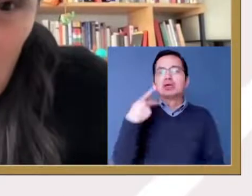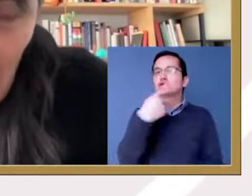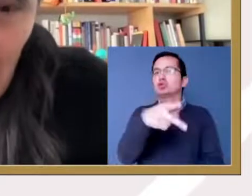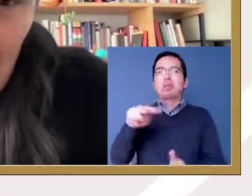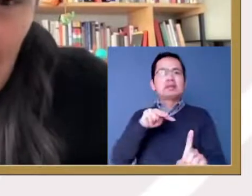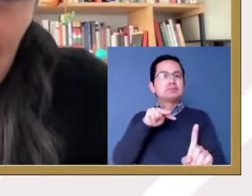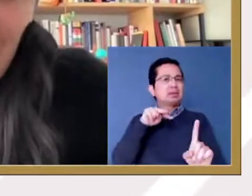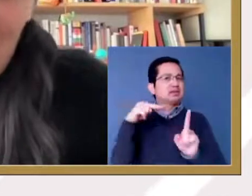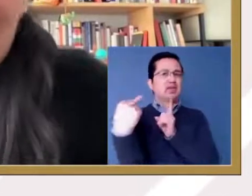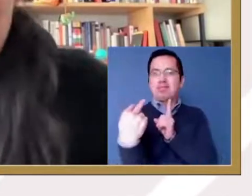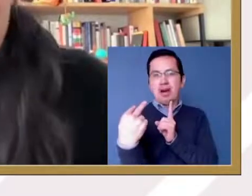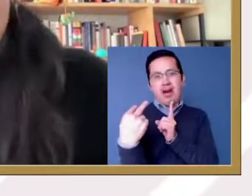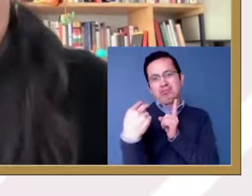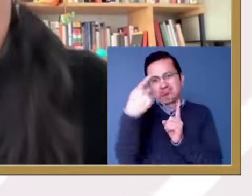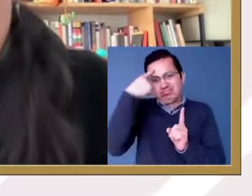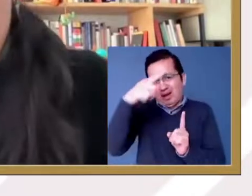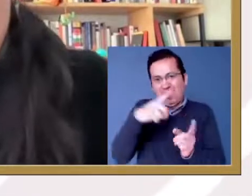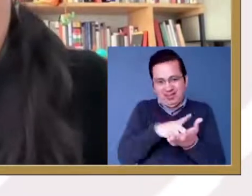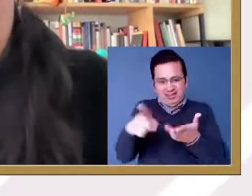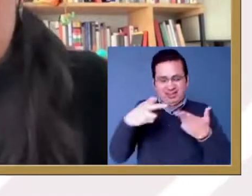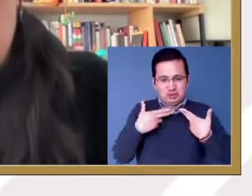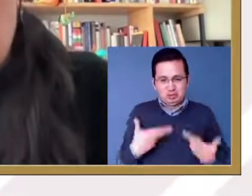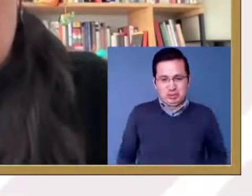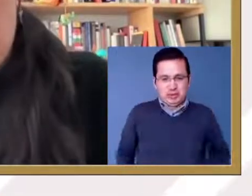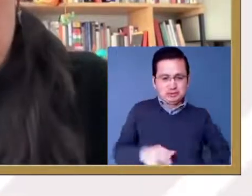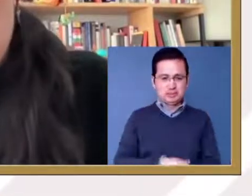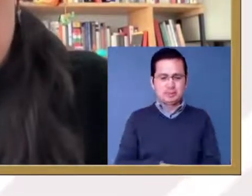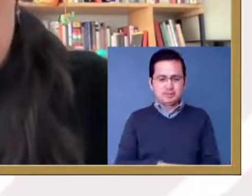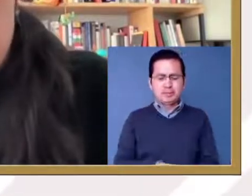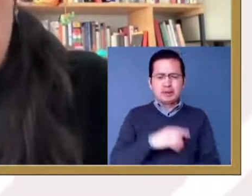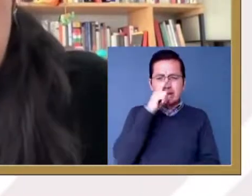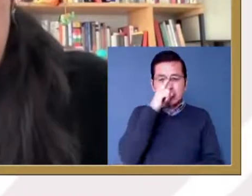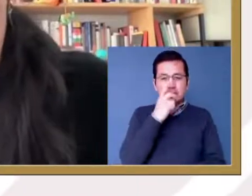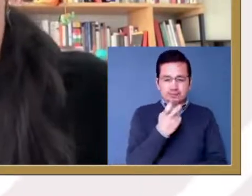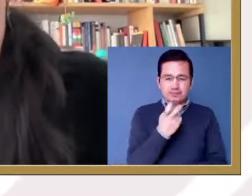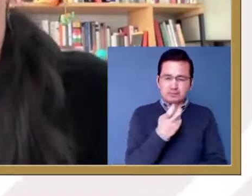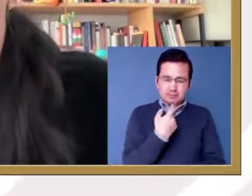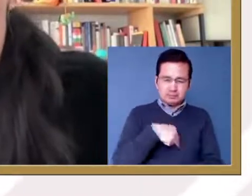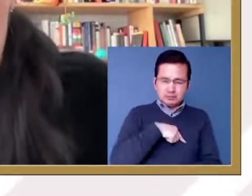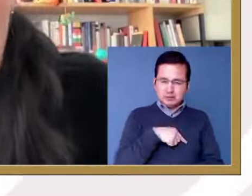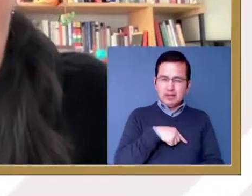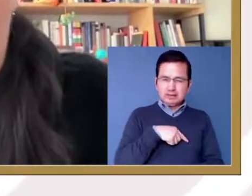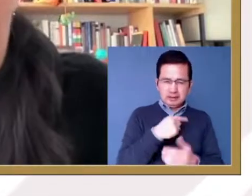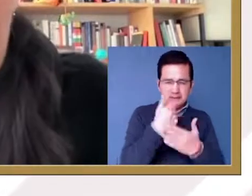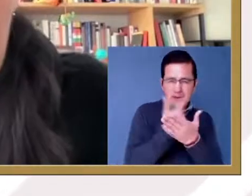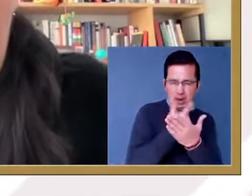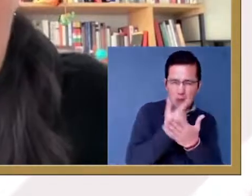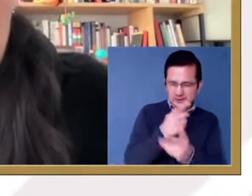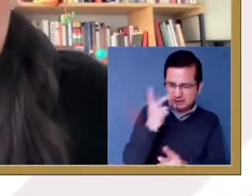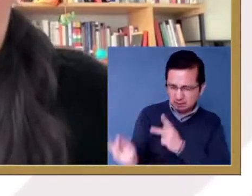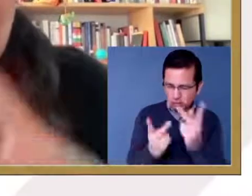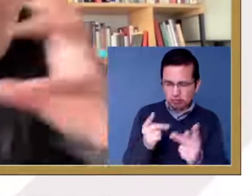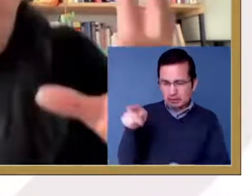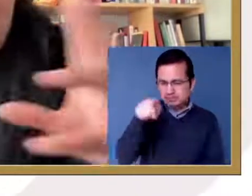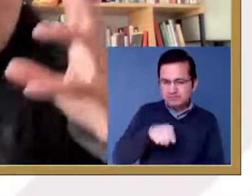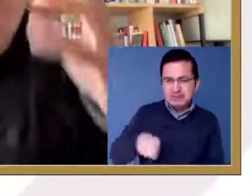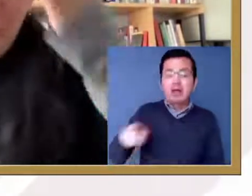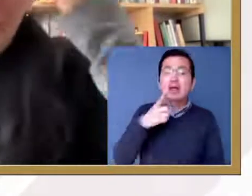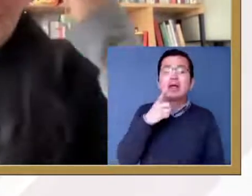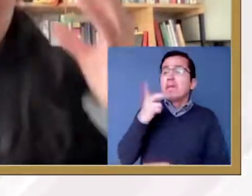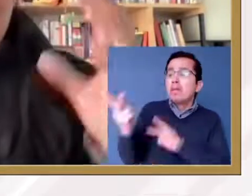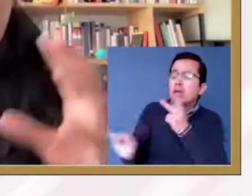particular me llama la atención que en estas preguntas de asociación, ¿no?, sobre cuáles son los derechos